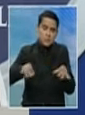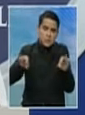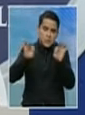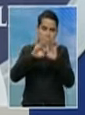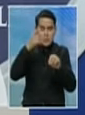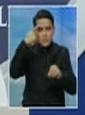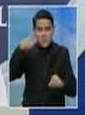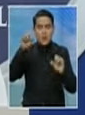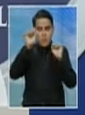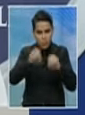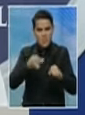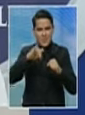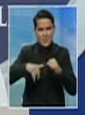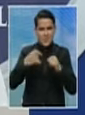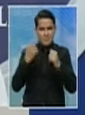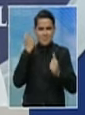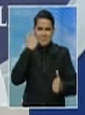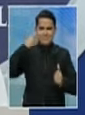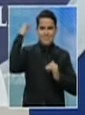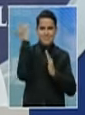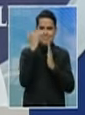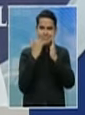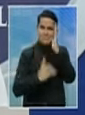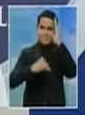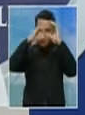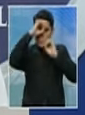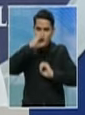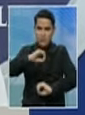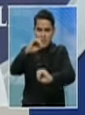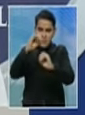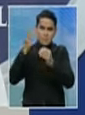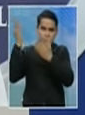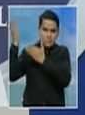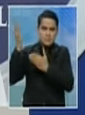para la consecución de los fines del presente decreto ejecutivo.